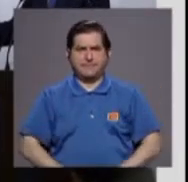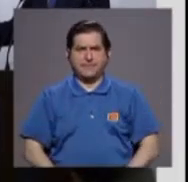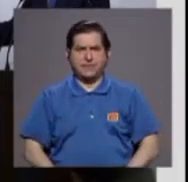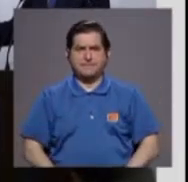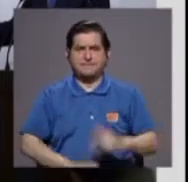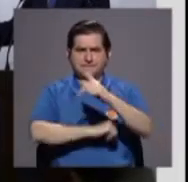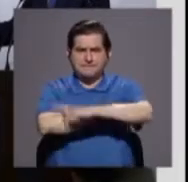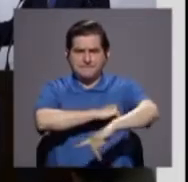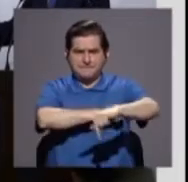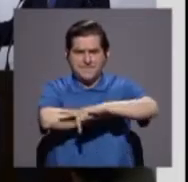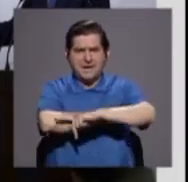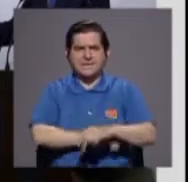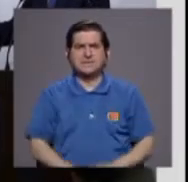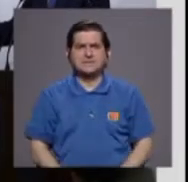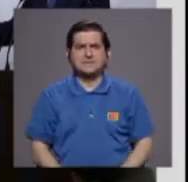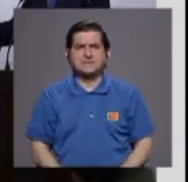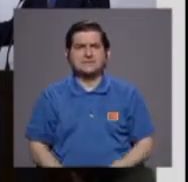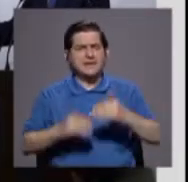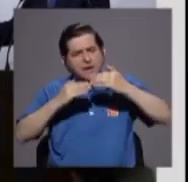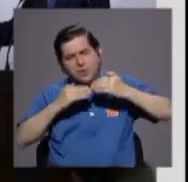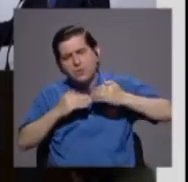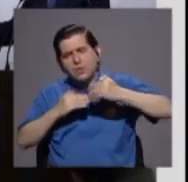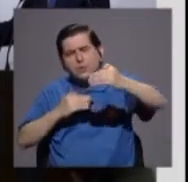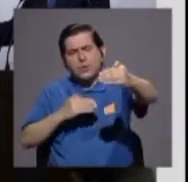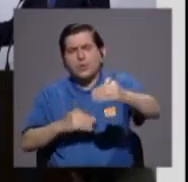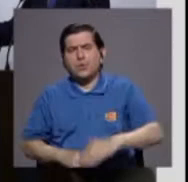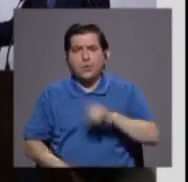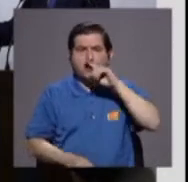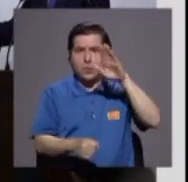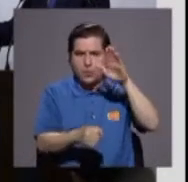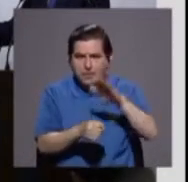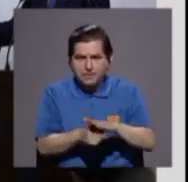el país que lo llevó más lejos o que lo puso